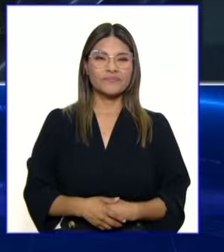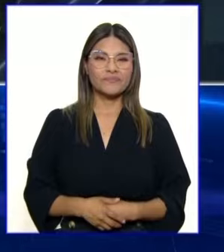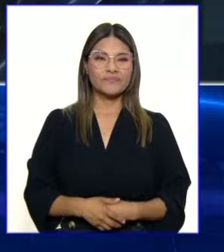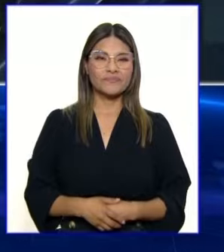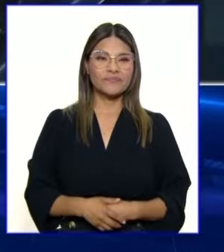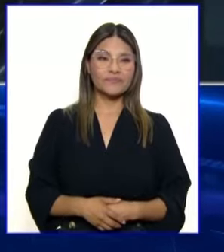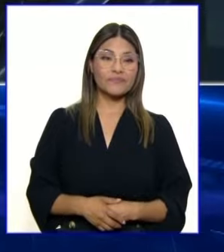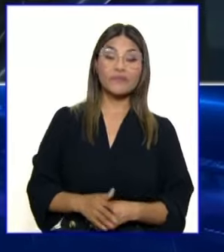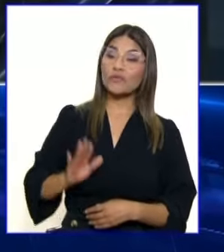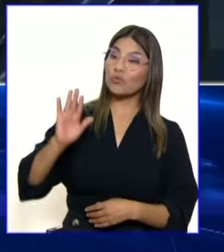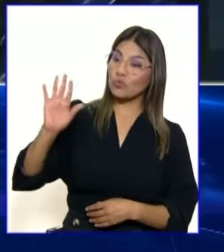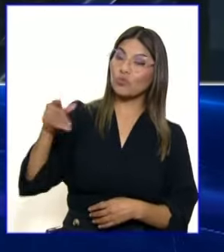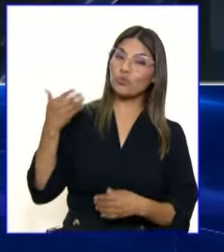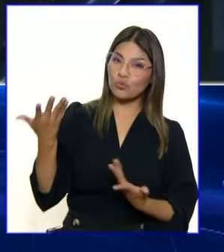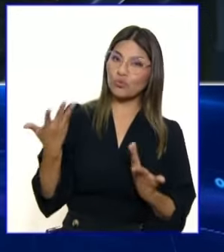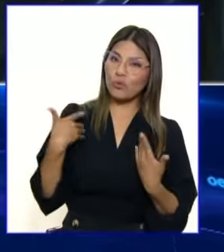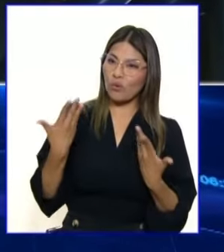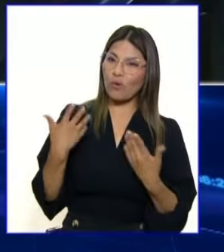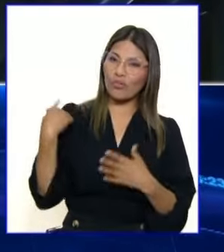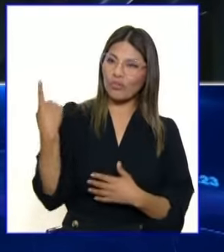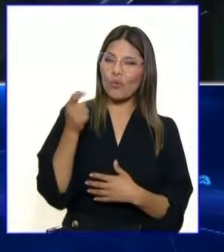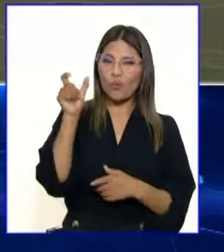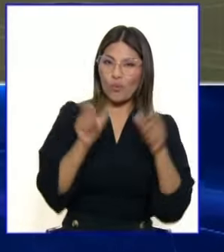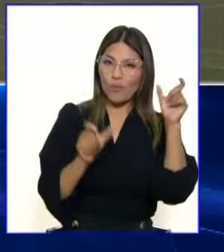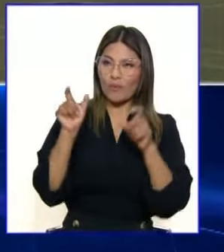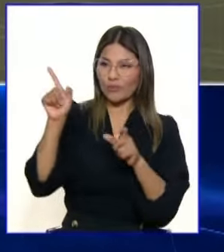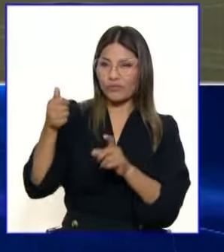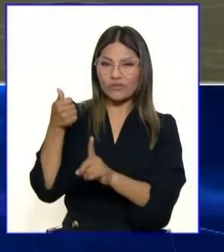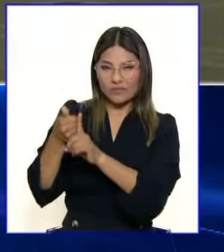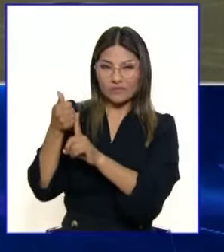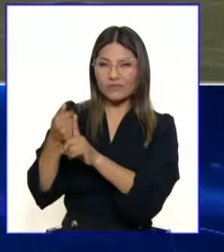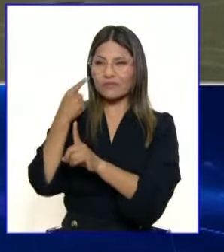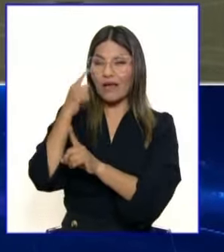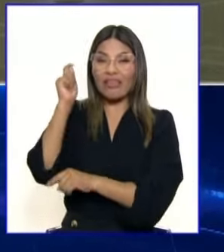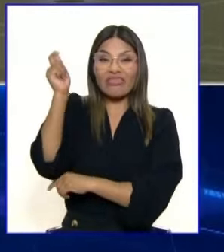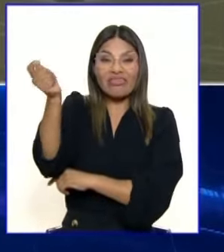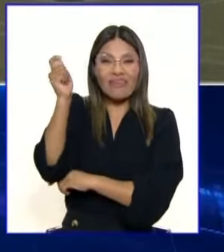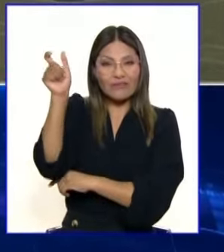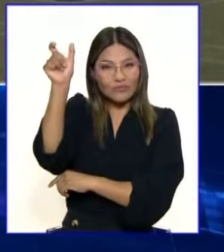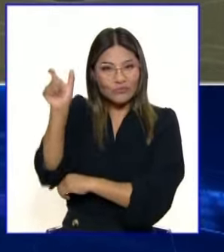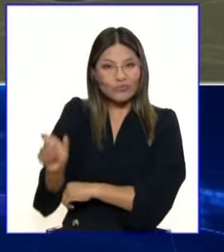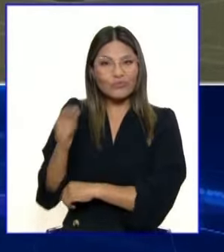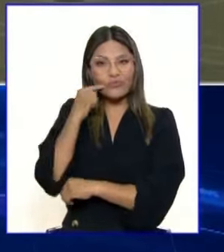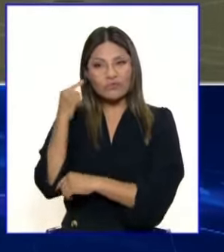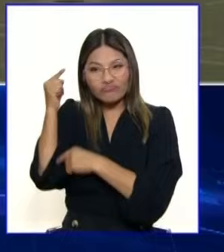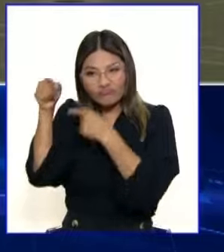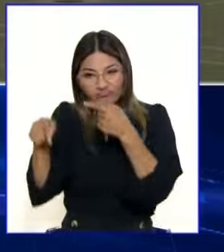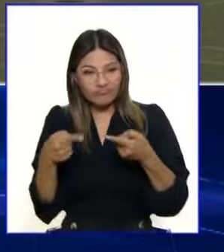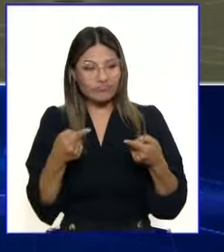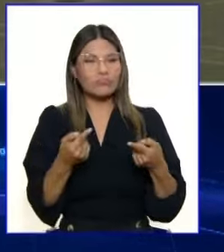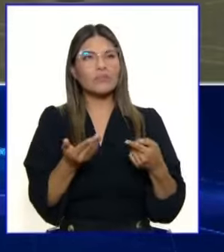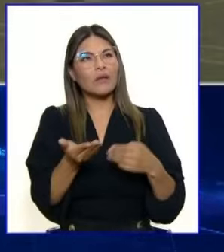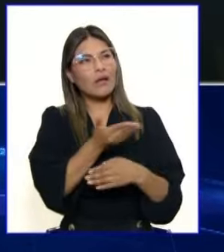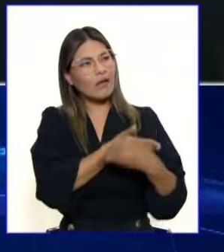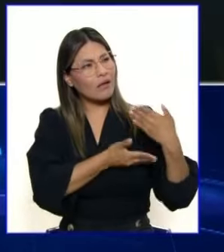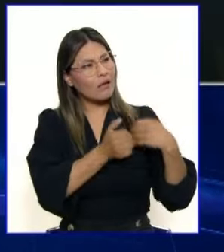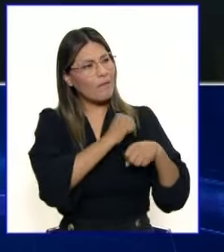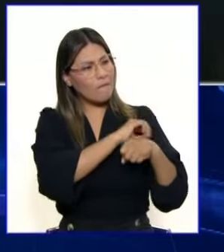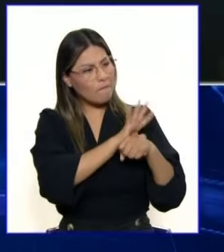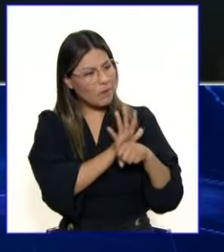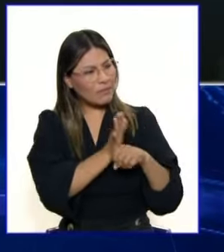ahora, pero también como vecino de Chancay, ¿cómo ha sido todo este proceso, alcalde, que viene incluso desde la pandemia o desde antes